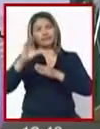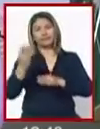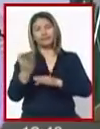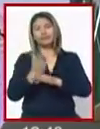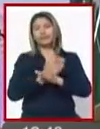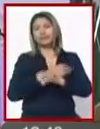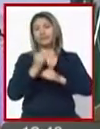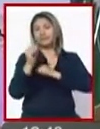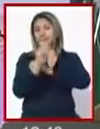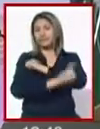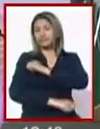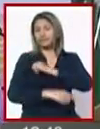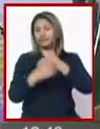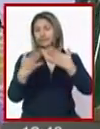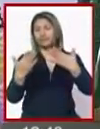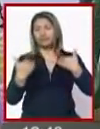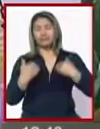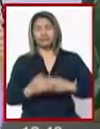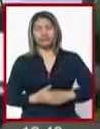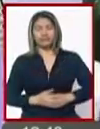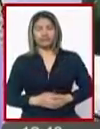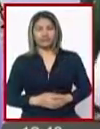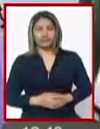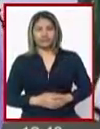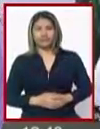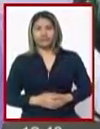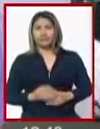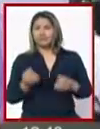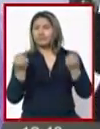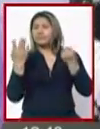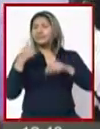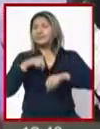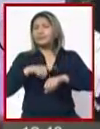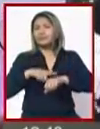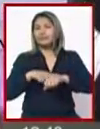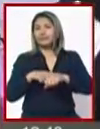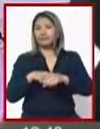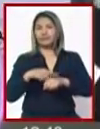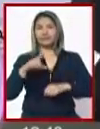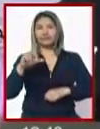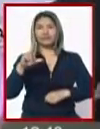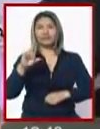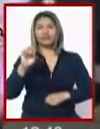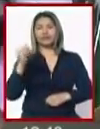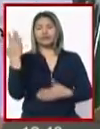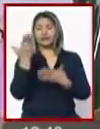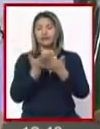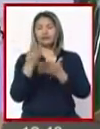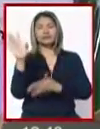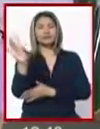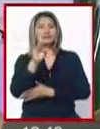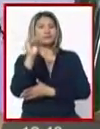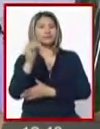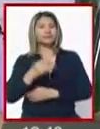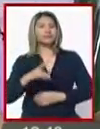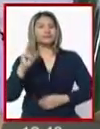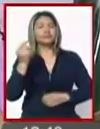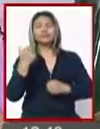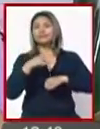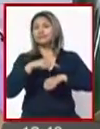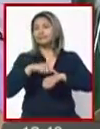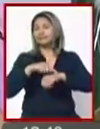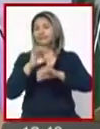proceso penal y posteriormente sea sentenciado el señor Salas. ¿Cuánto tiempo se estima que ya Luis Antonio Salas esté aquí en Bolivia? No tenemos un